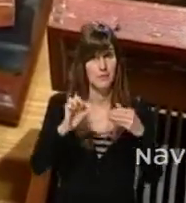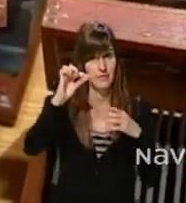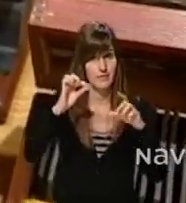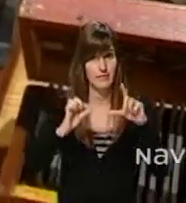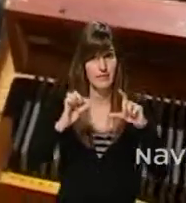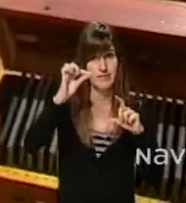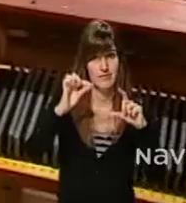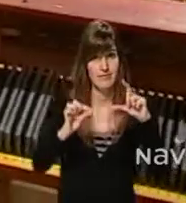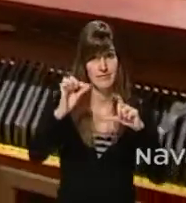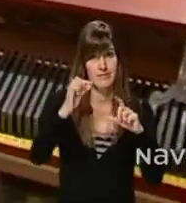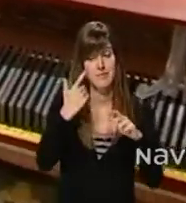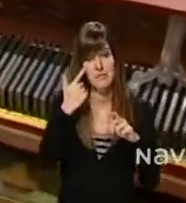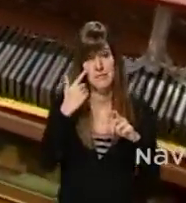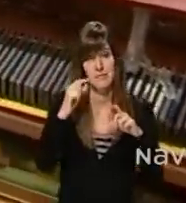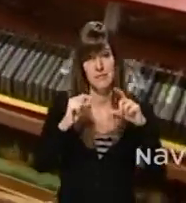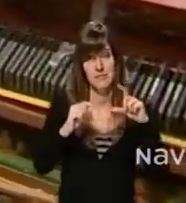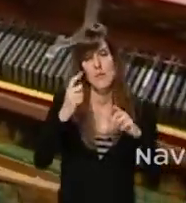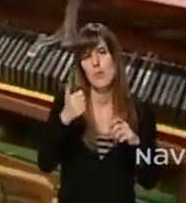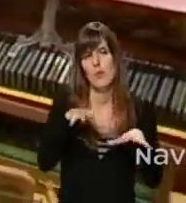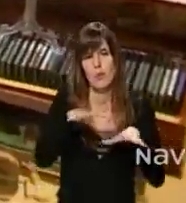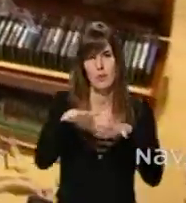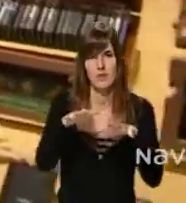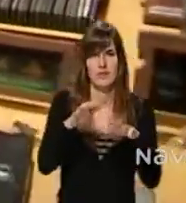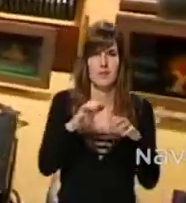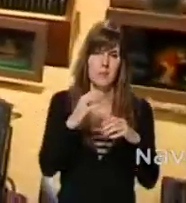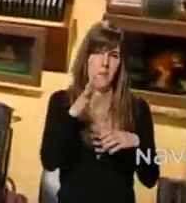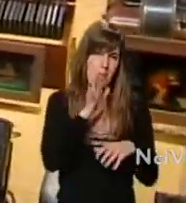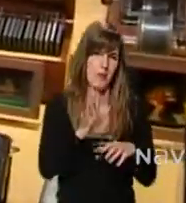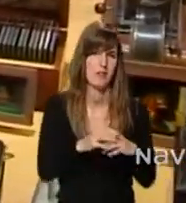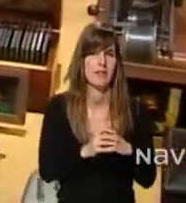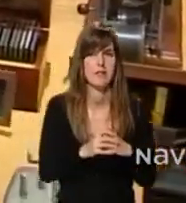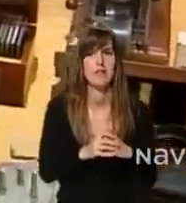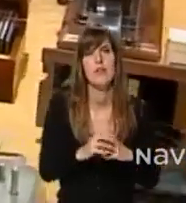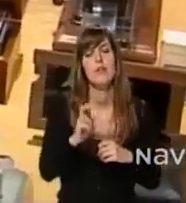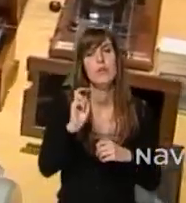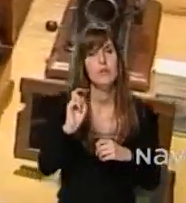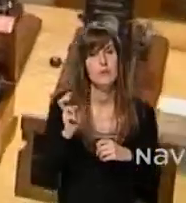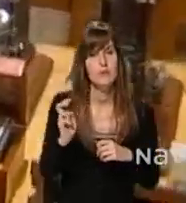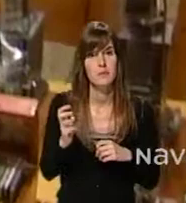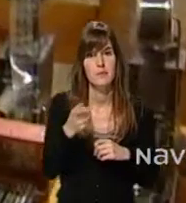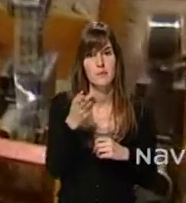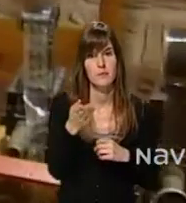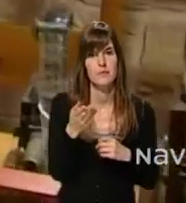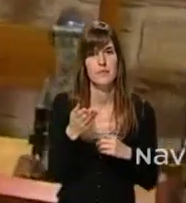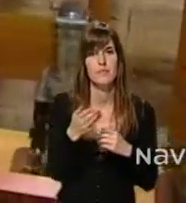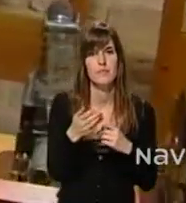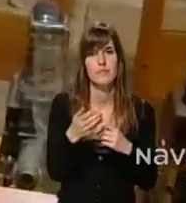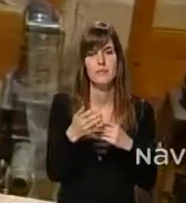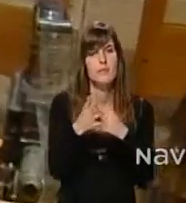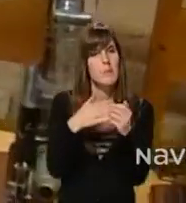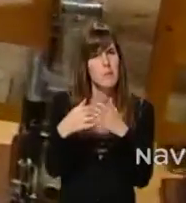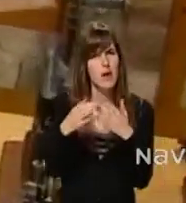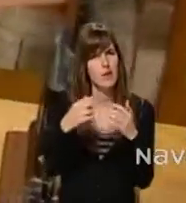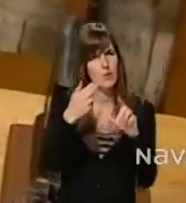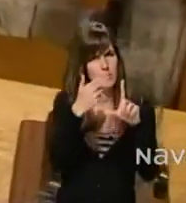no sé, de movimiento transversal, movimiento longitudinal, estas otras son bonitas pintadas a